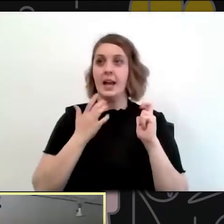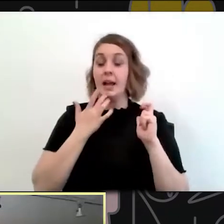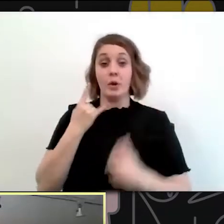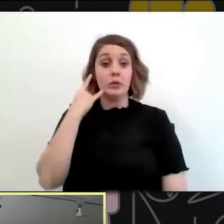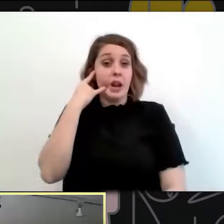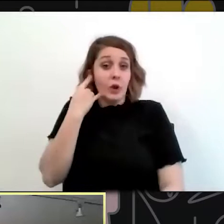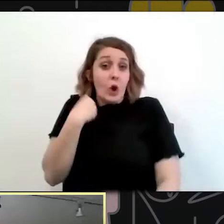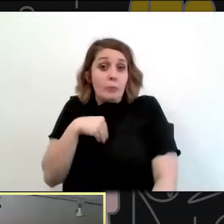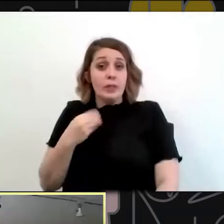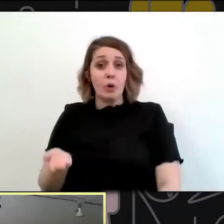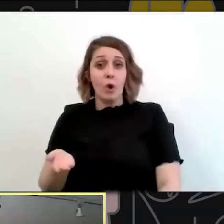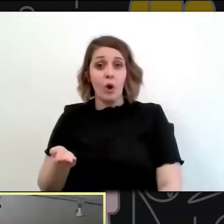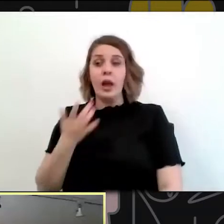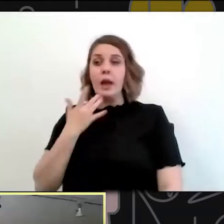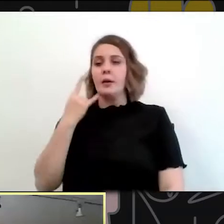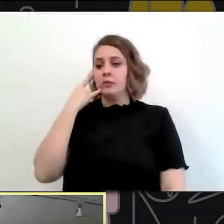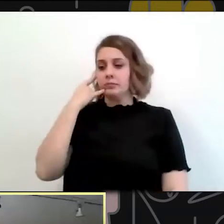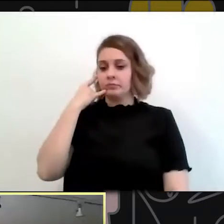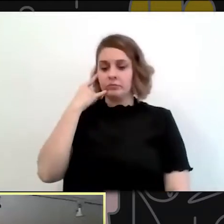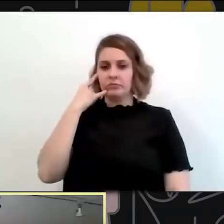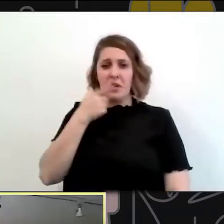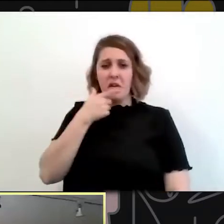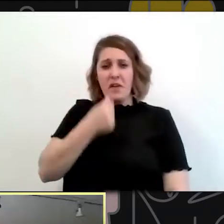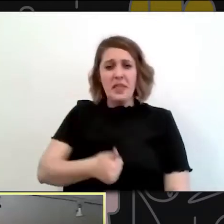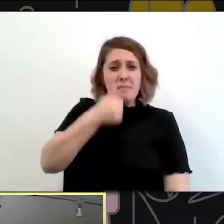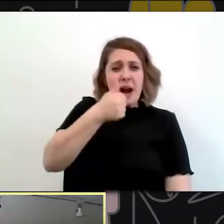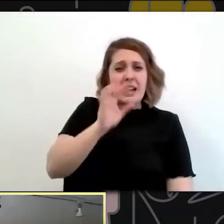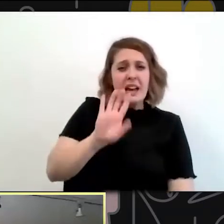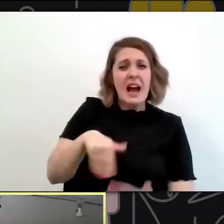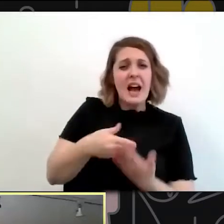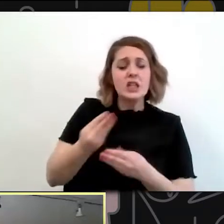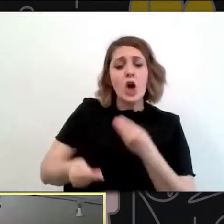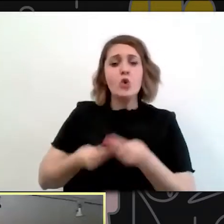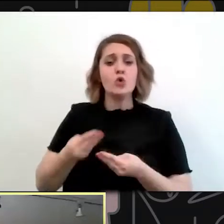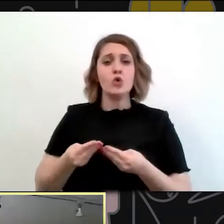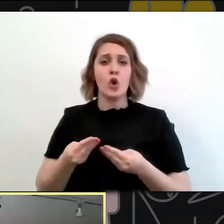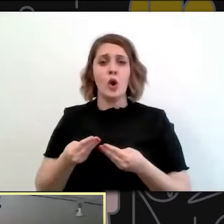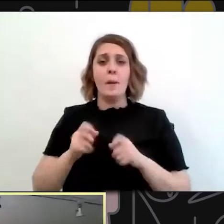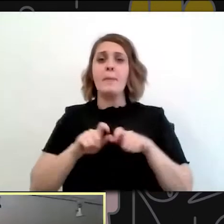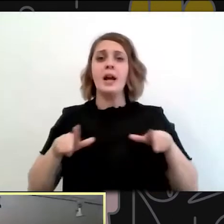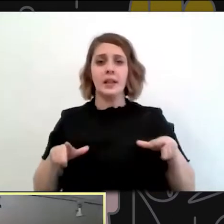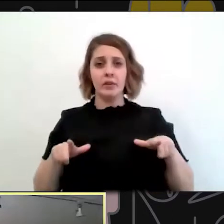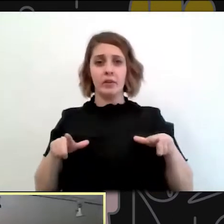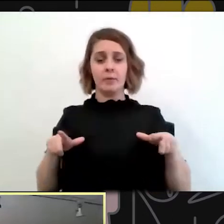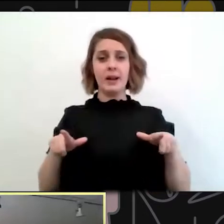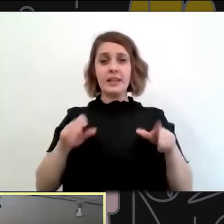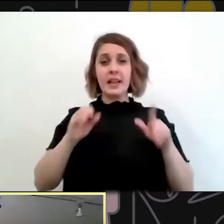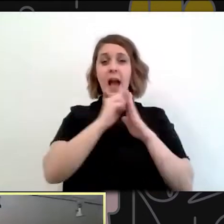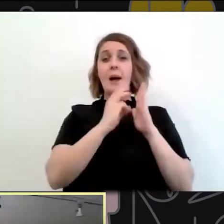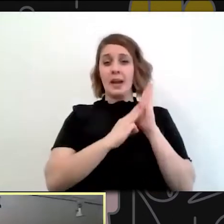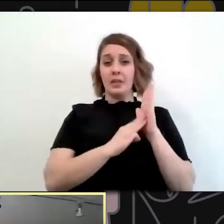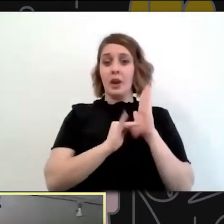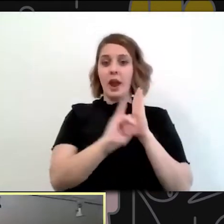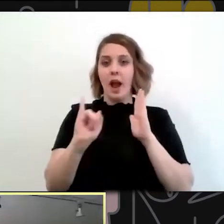teléfono, desde lo más sencillo hasta el uso de plataformas y de aplicaciones